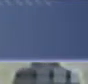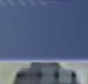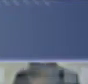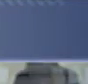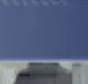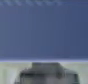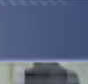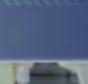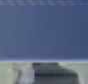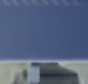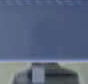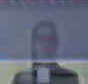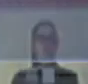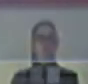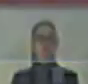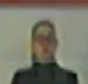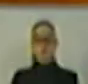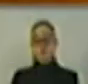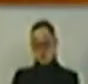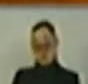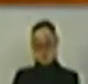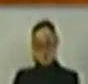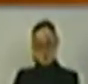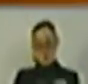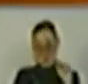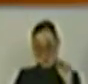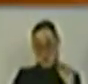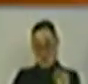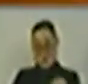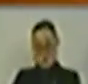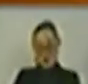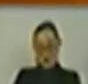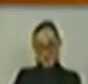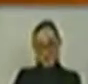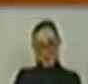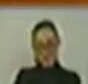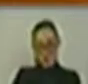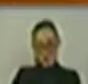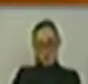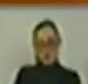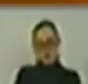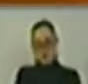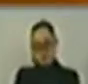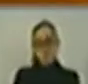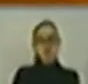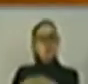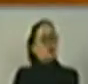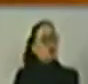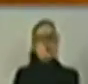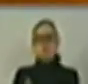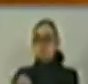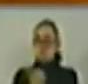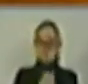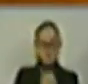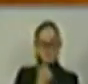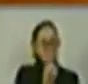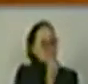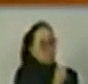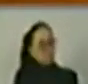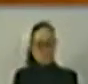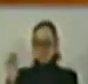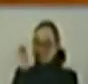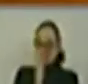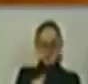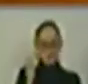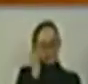exitosos. La delegación mexicana siempre ha tenido una muy destacada participación en